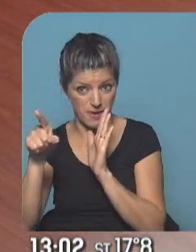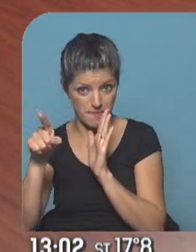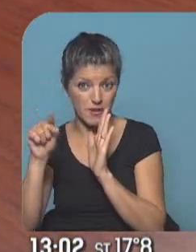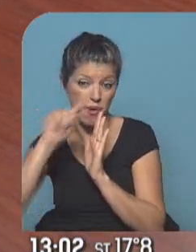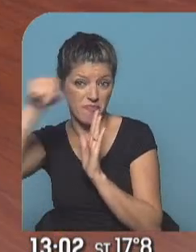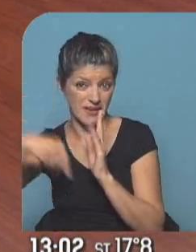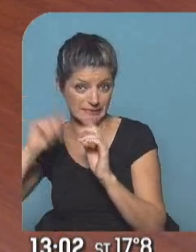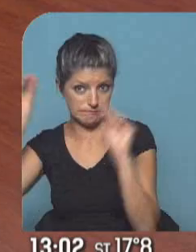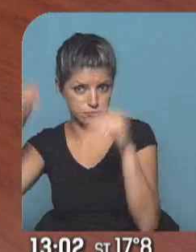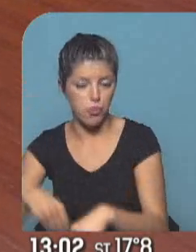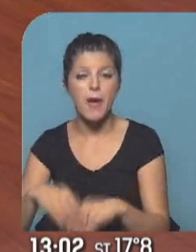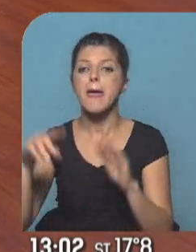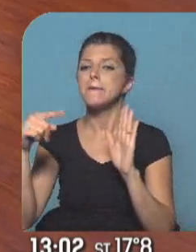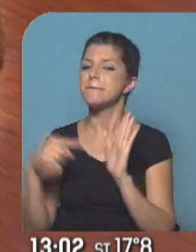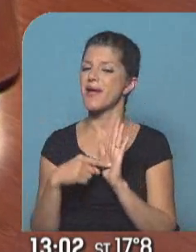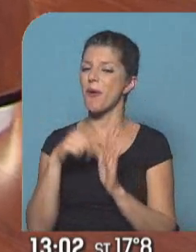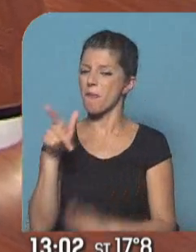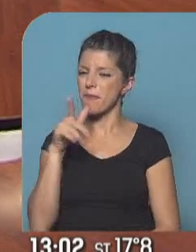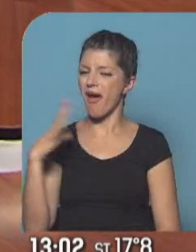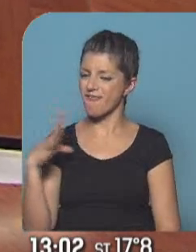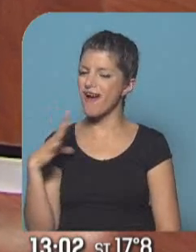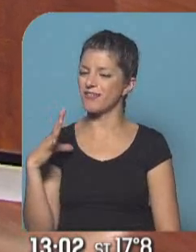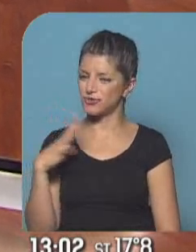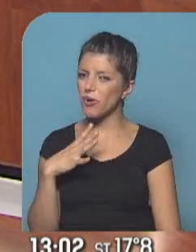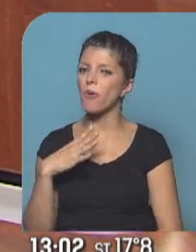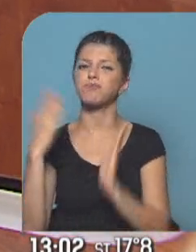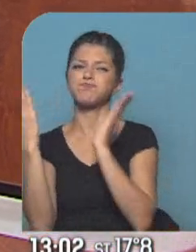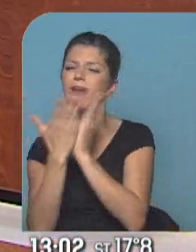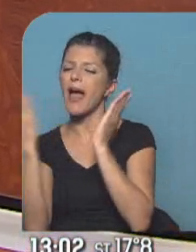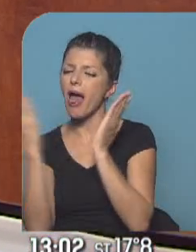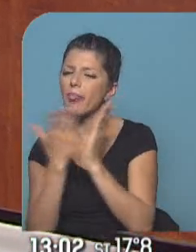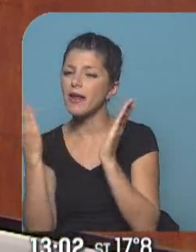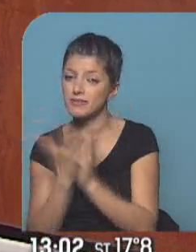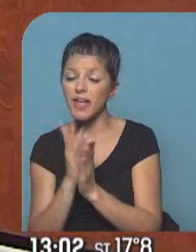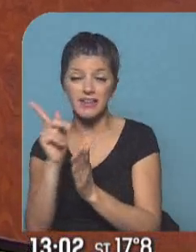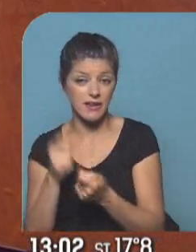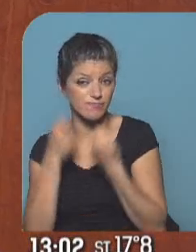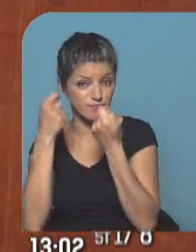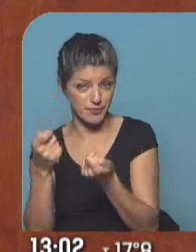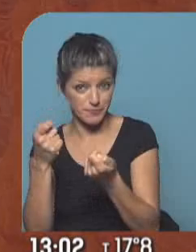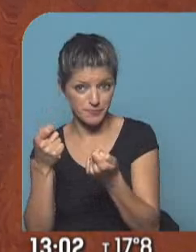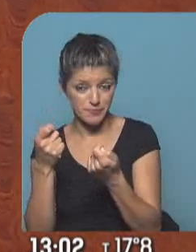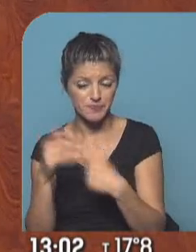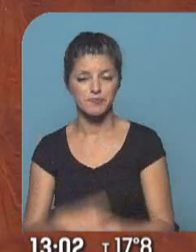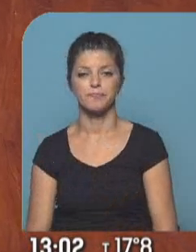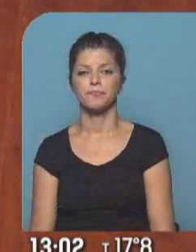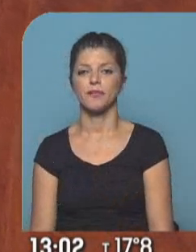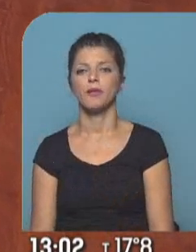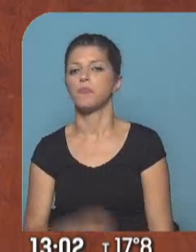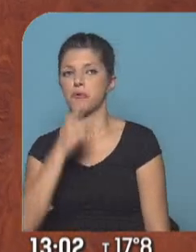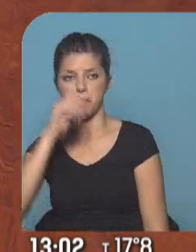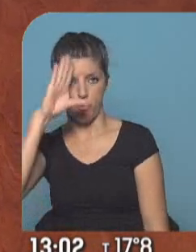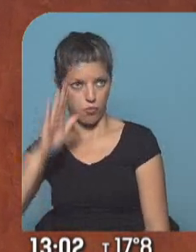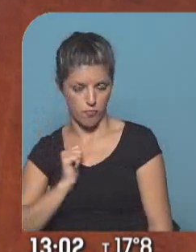se analizó suficientemente eran las bases de sustentación de Maduro, que son varias. Las Fuerzas